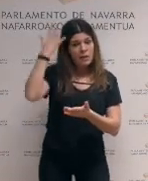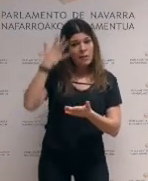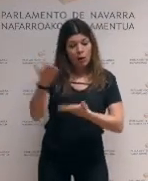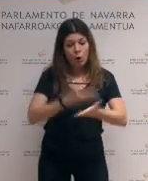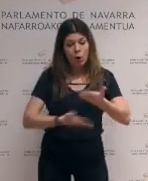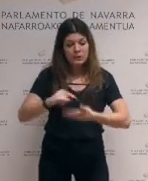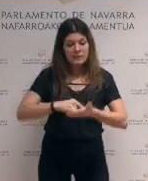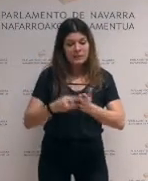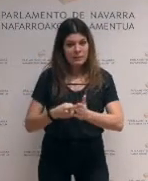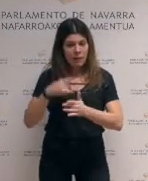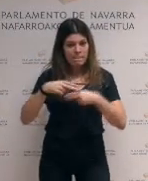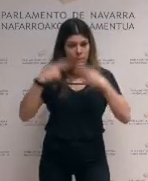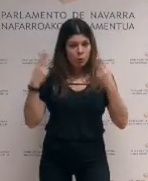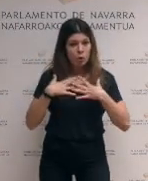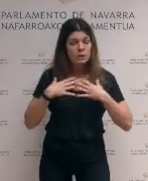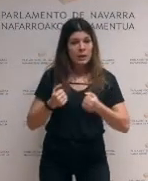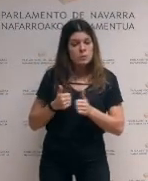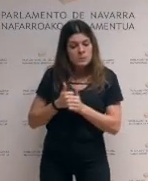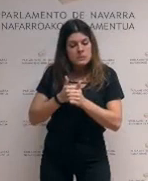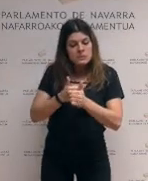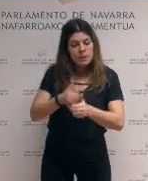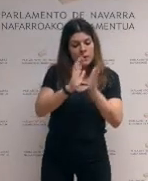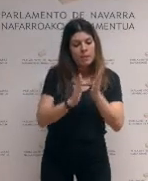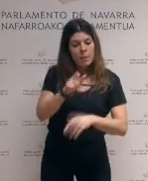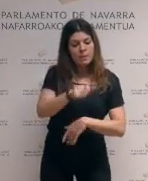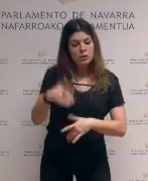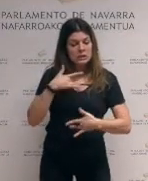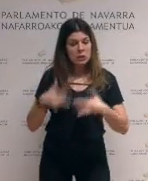Salud en el seguimiento y tratamiento de personas con síntomas o signos menores?